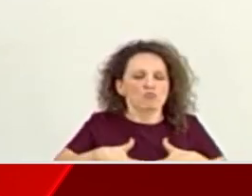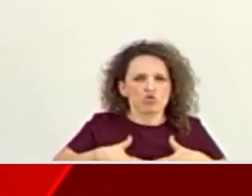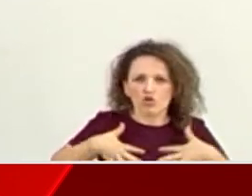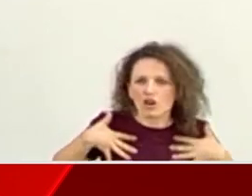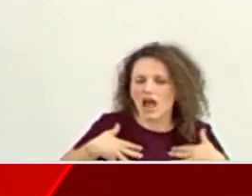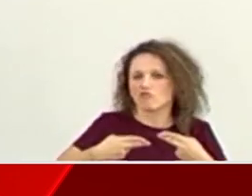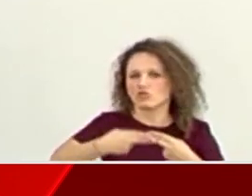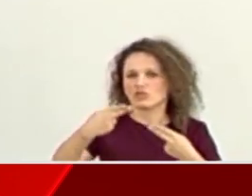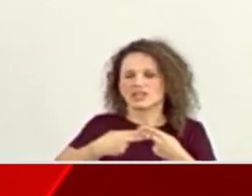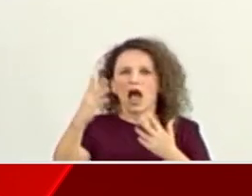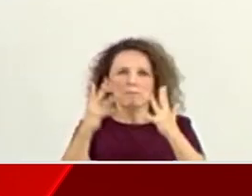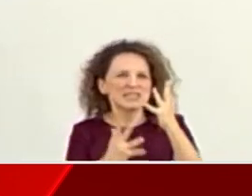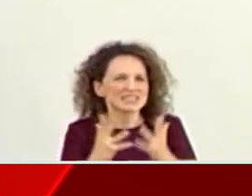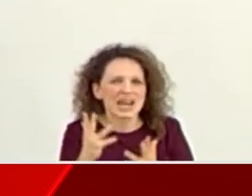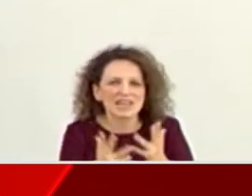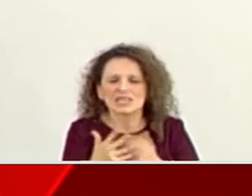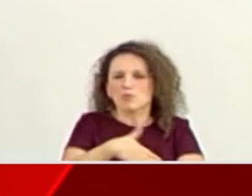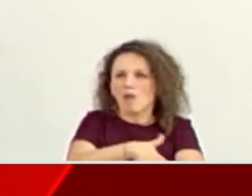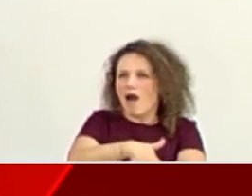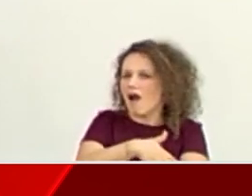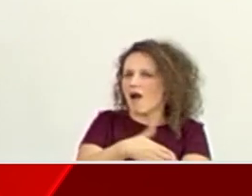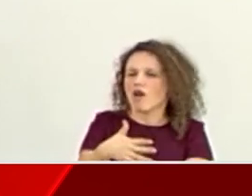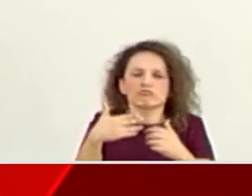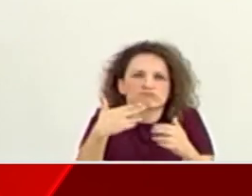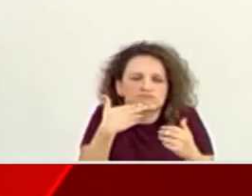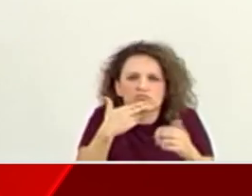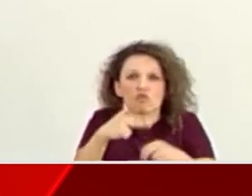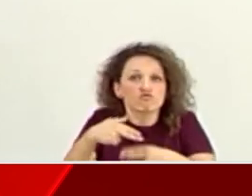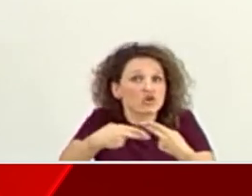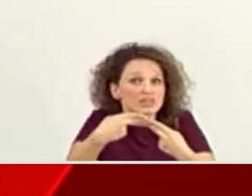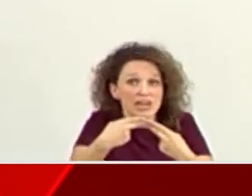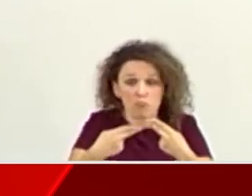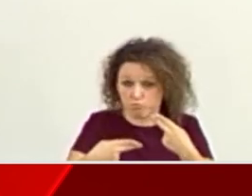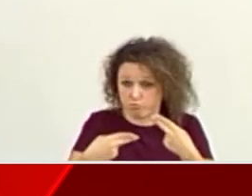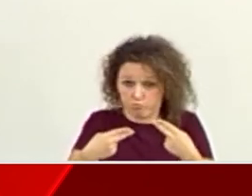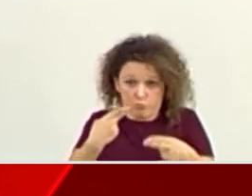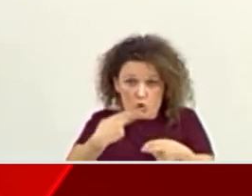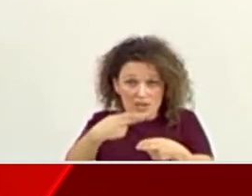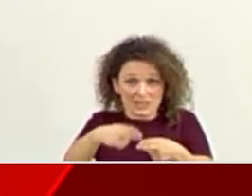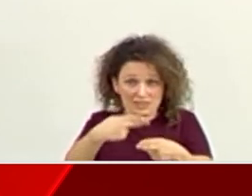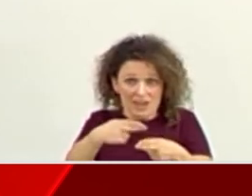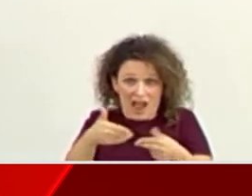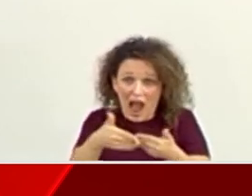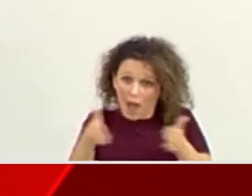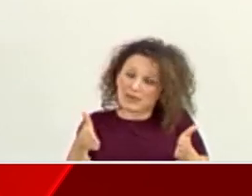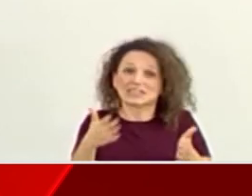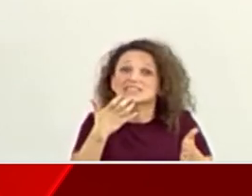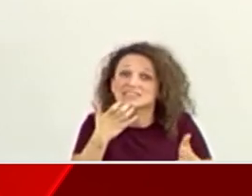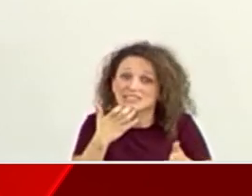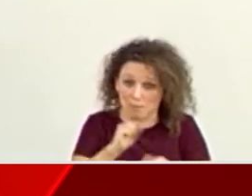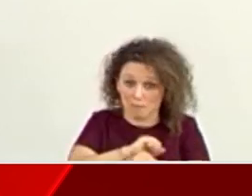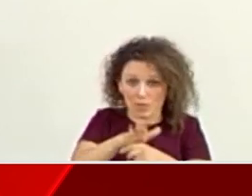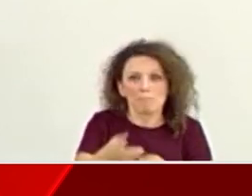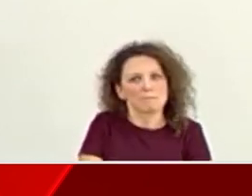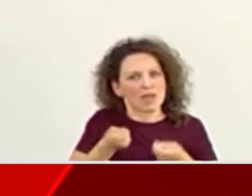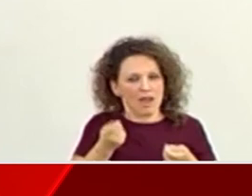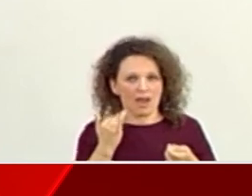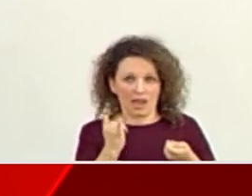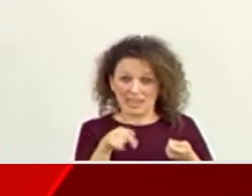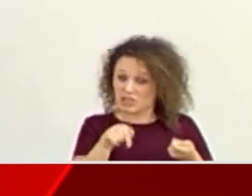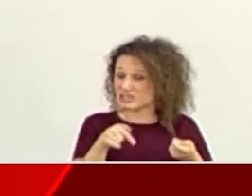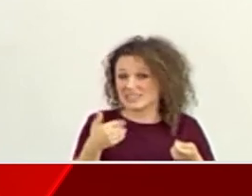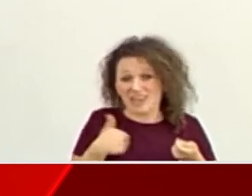los muertos, de la que tienen culpa exclusiva a sus amigos, particularmente, como has dicho muy bien, Iglesias, que